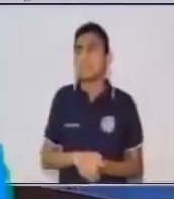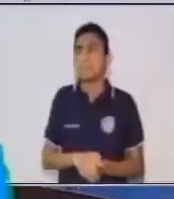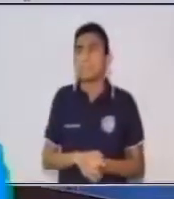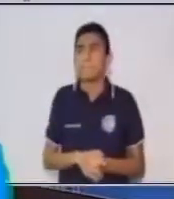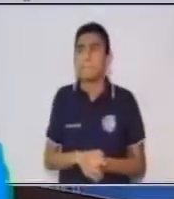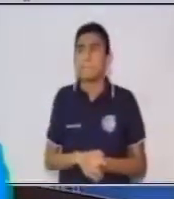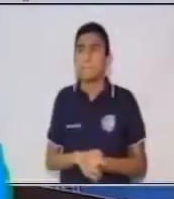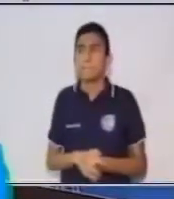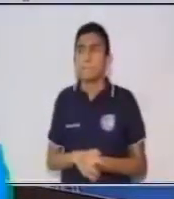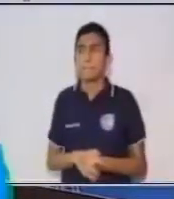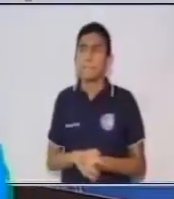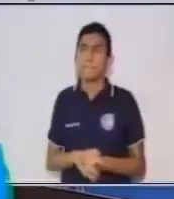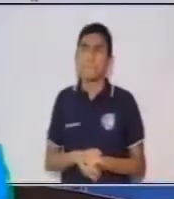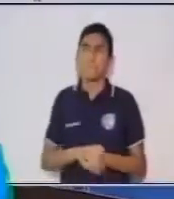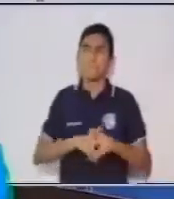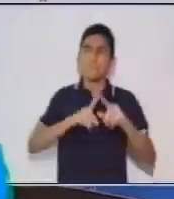x